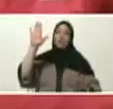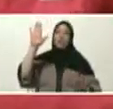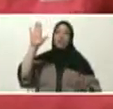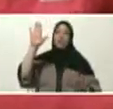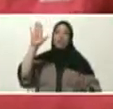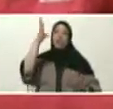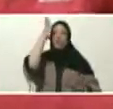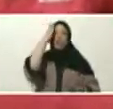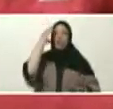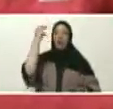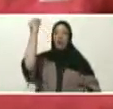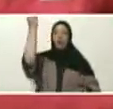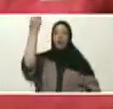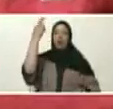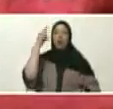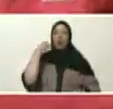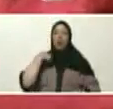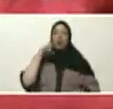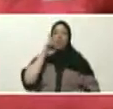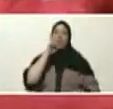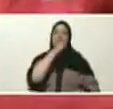por el Dios de mis padres.